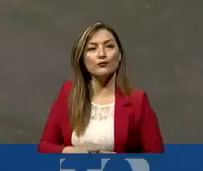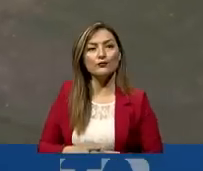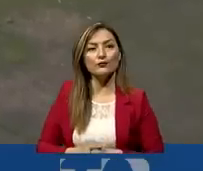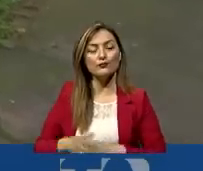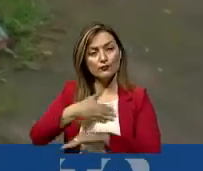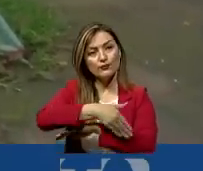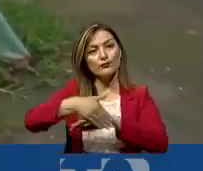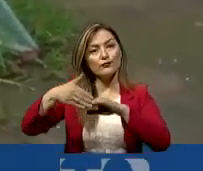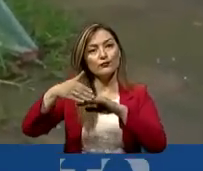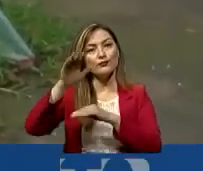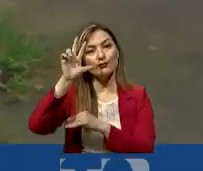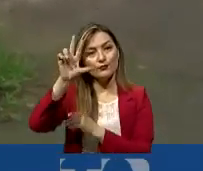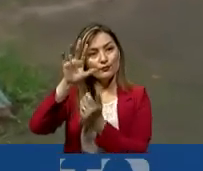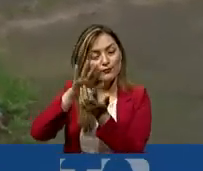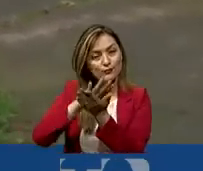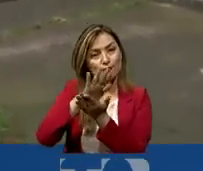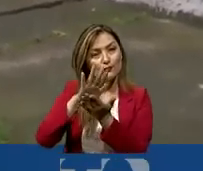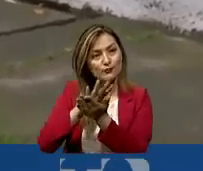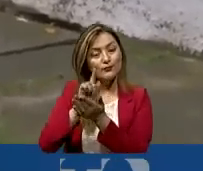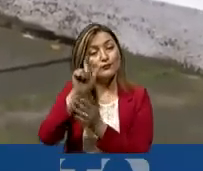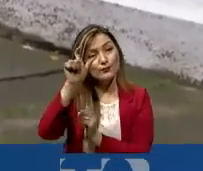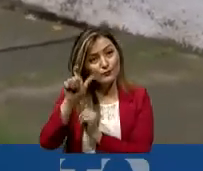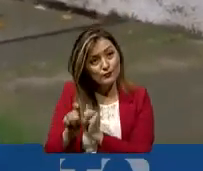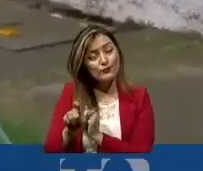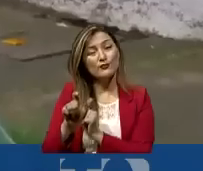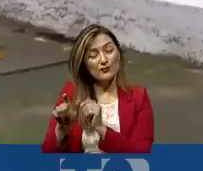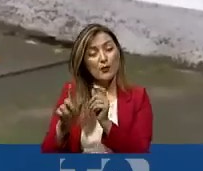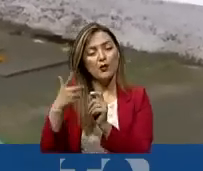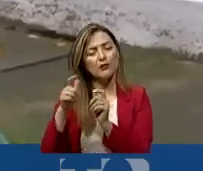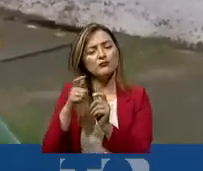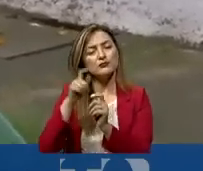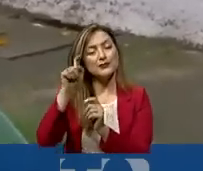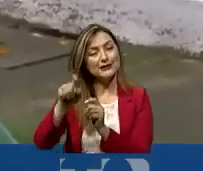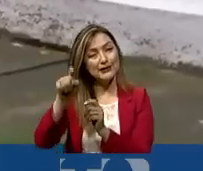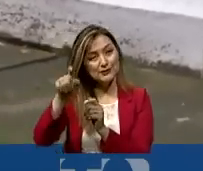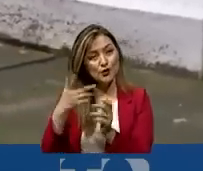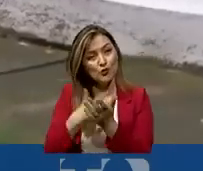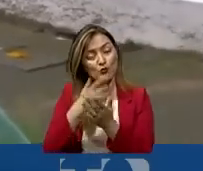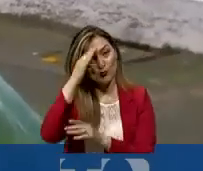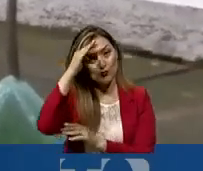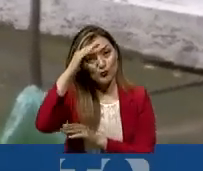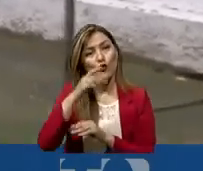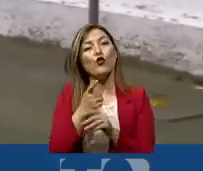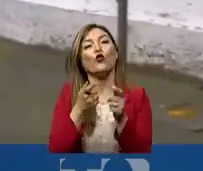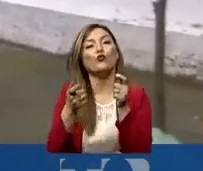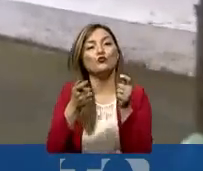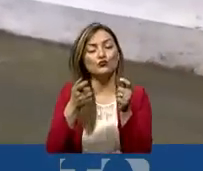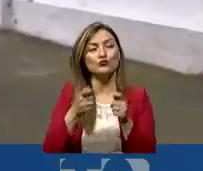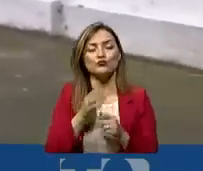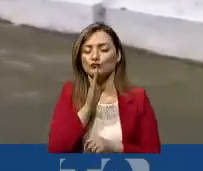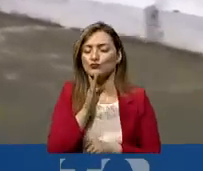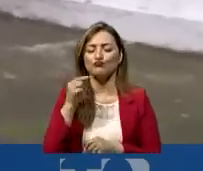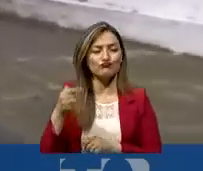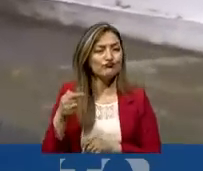hay 3 instituciones educativas, por lo que sería necesario de que se hagan controles por parte de la Policía Nacional seguidos.